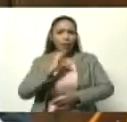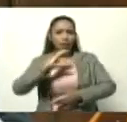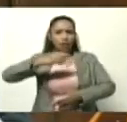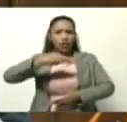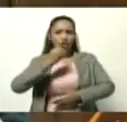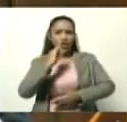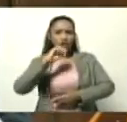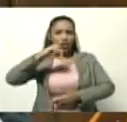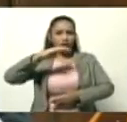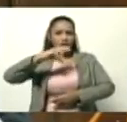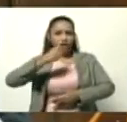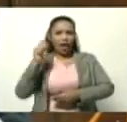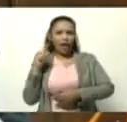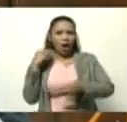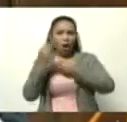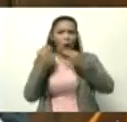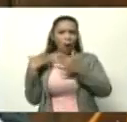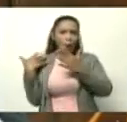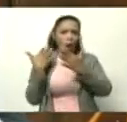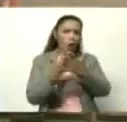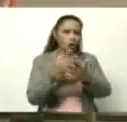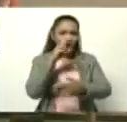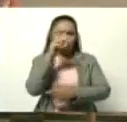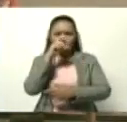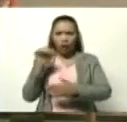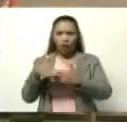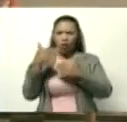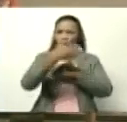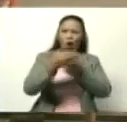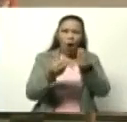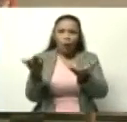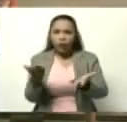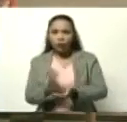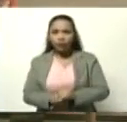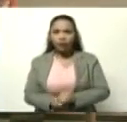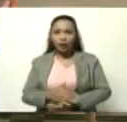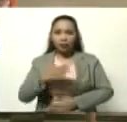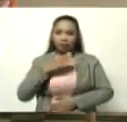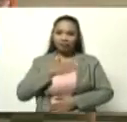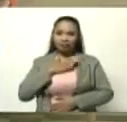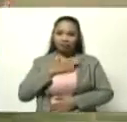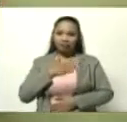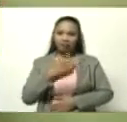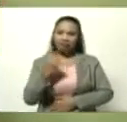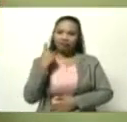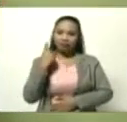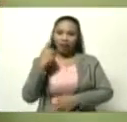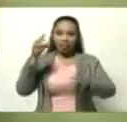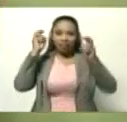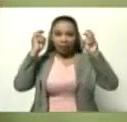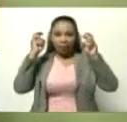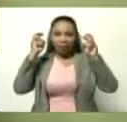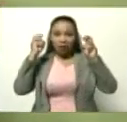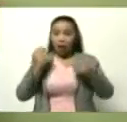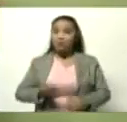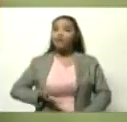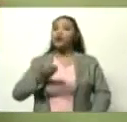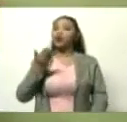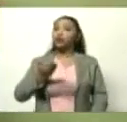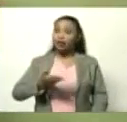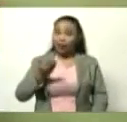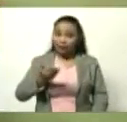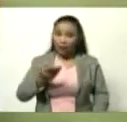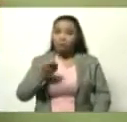luego de estos 200 años bueno para mí es una una cuestión memorable muy bonito